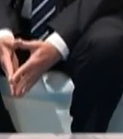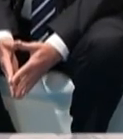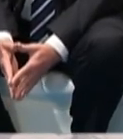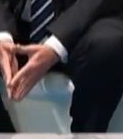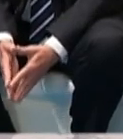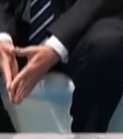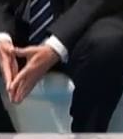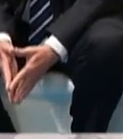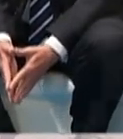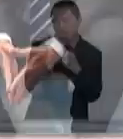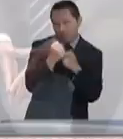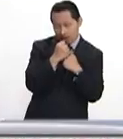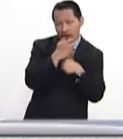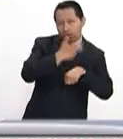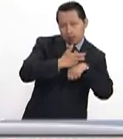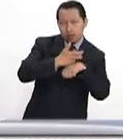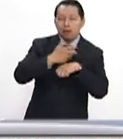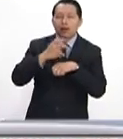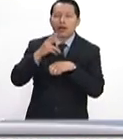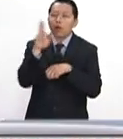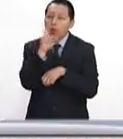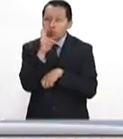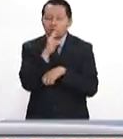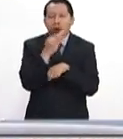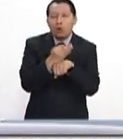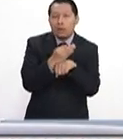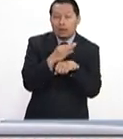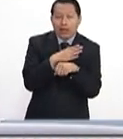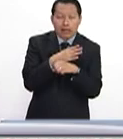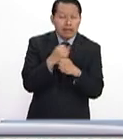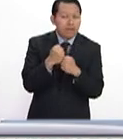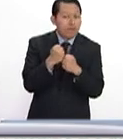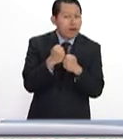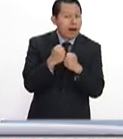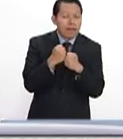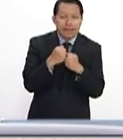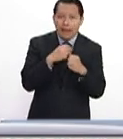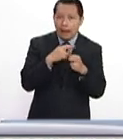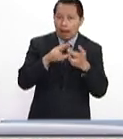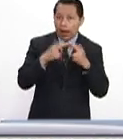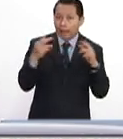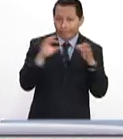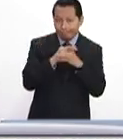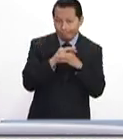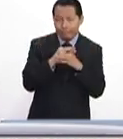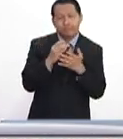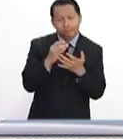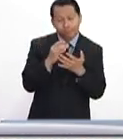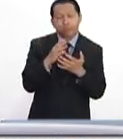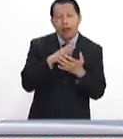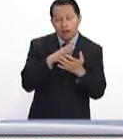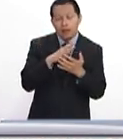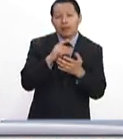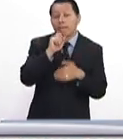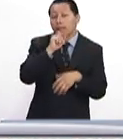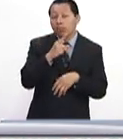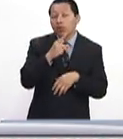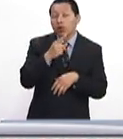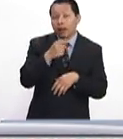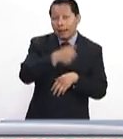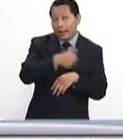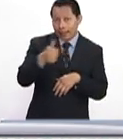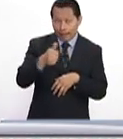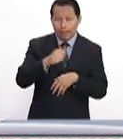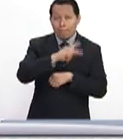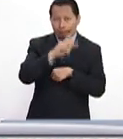potencias mundiales viven por etapas muy álgidas entre sus relaciones bilaterales y por supuesto cada decisión que tome estos